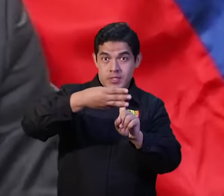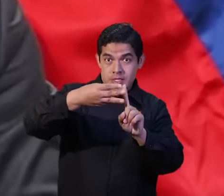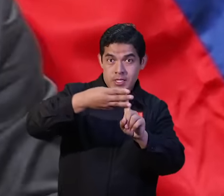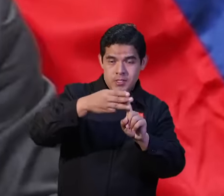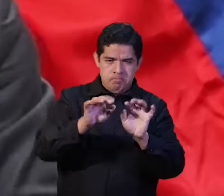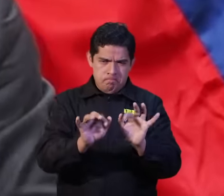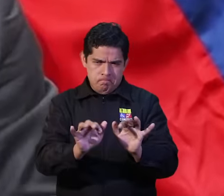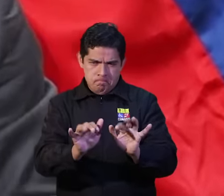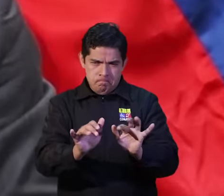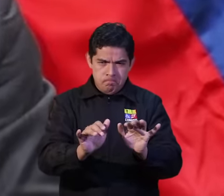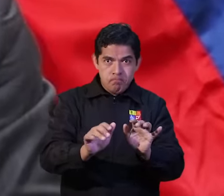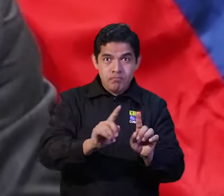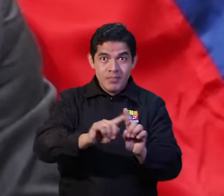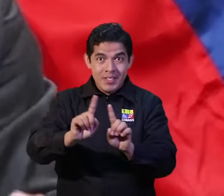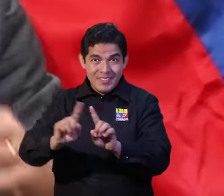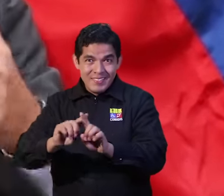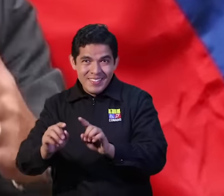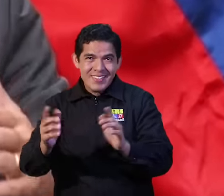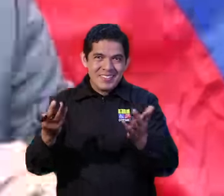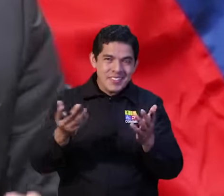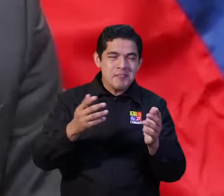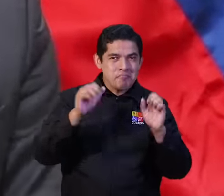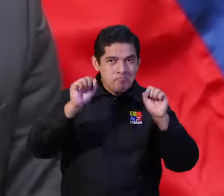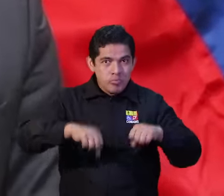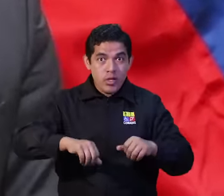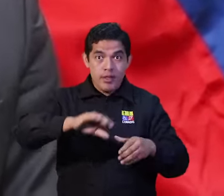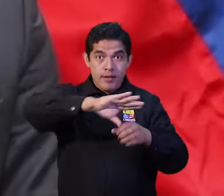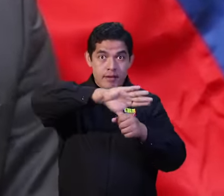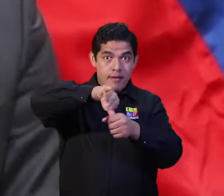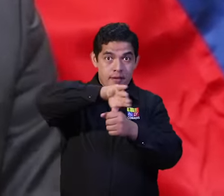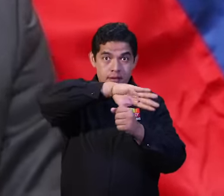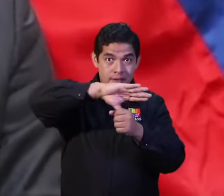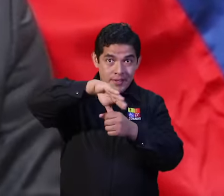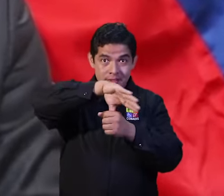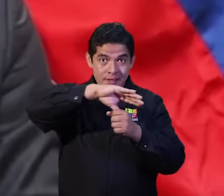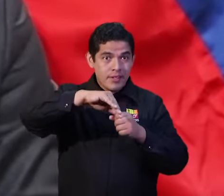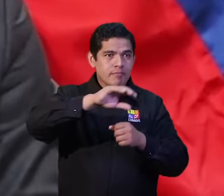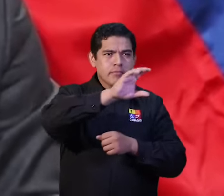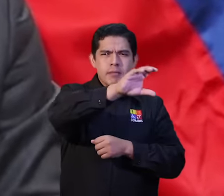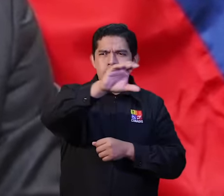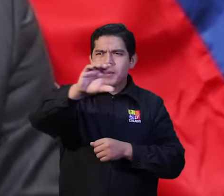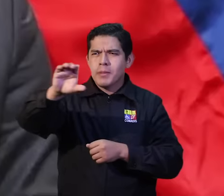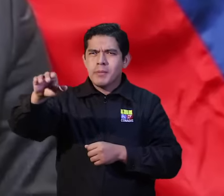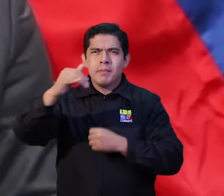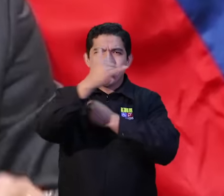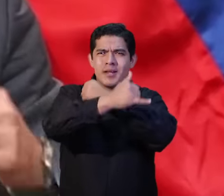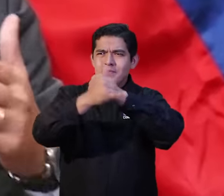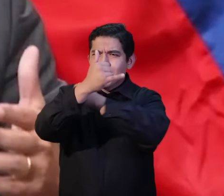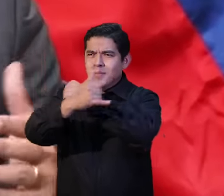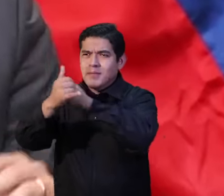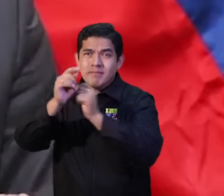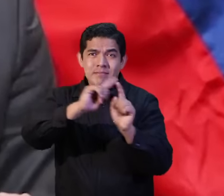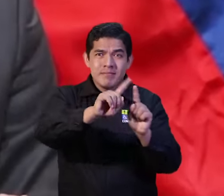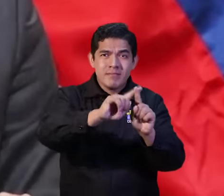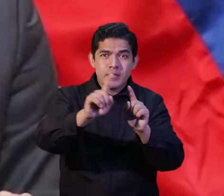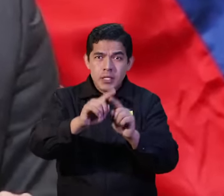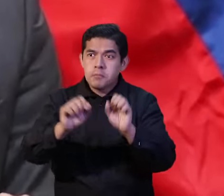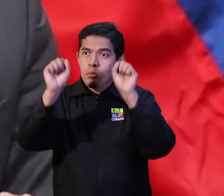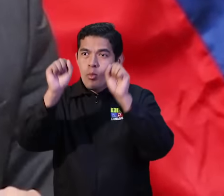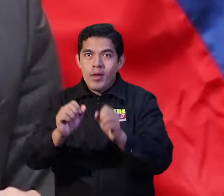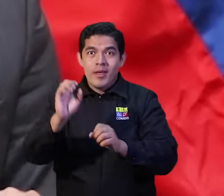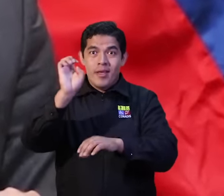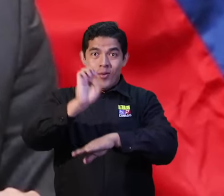informáticos, los canales virtuales que tiene la Cancillería con los diferentes consulados para permitir también a